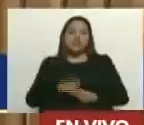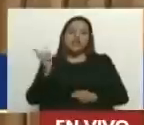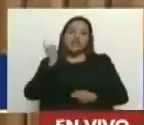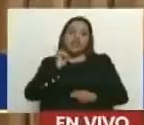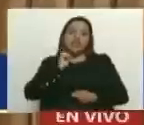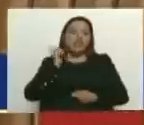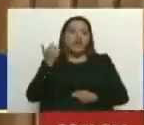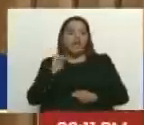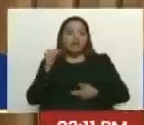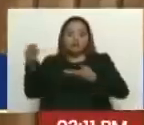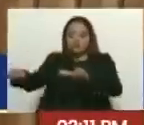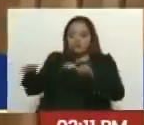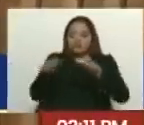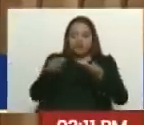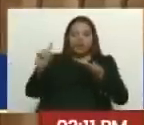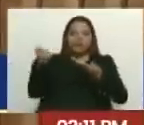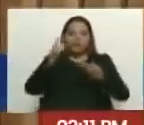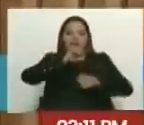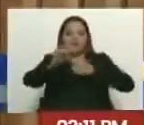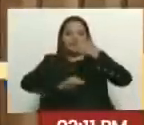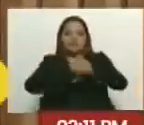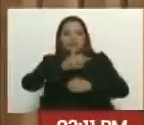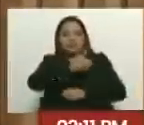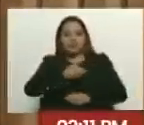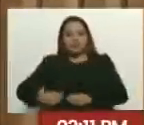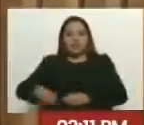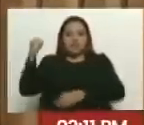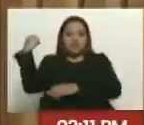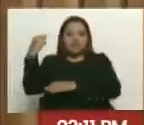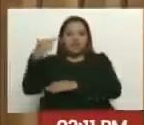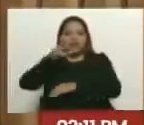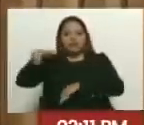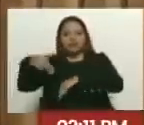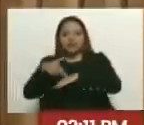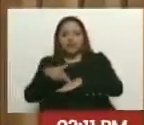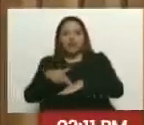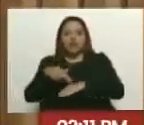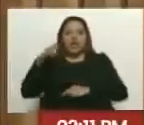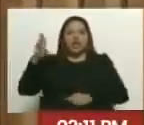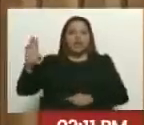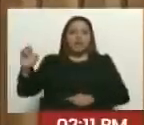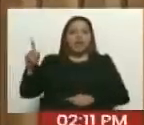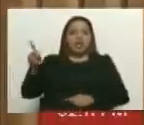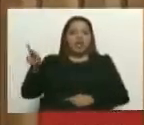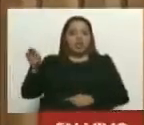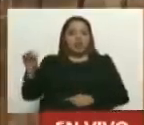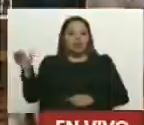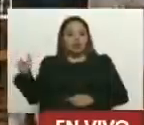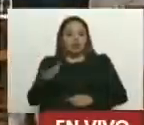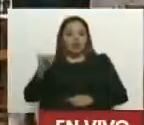Saab, recibe al primer vicepresidente de la Asamblea Nacional, Pedro Infante. Escuchemos.